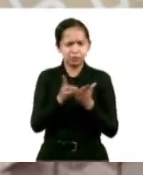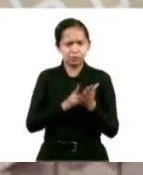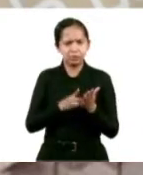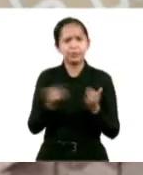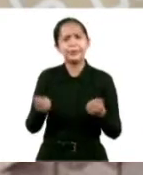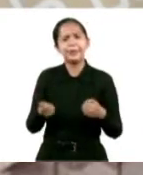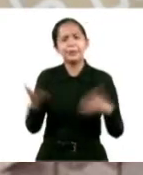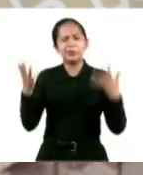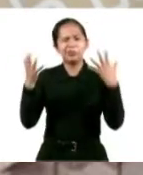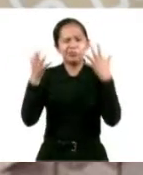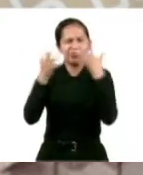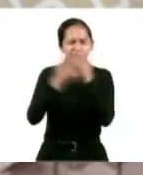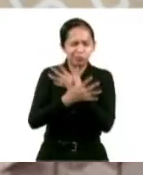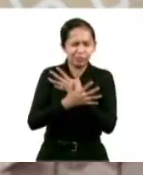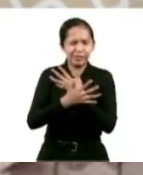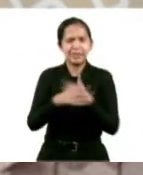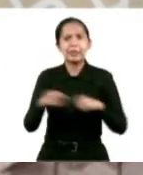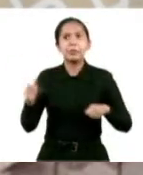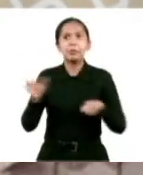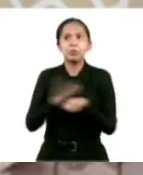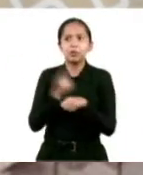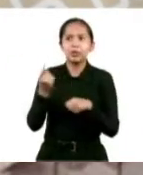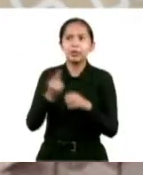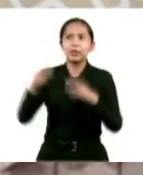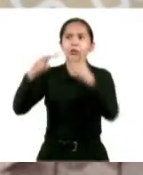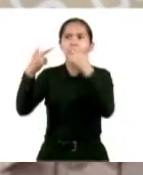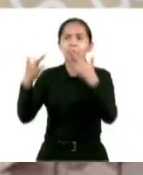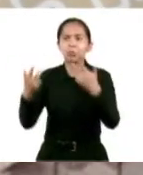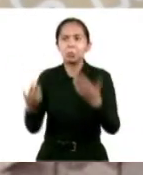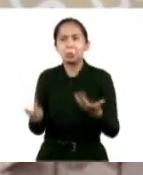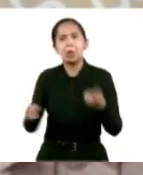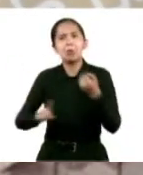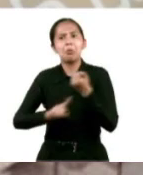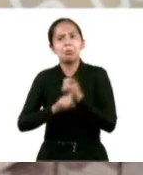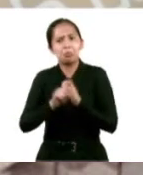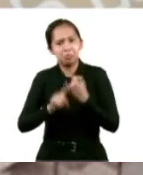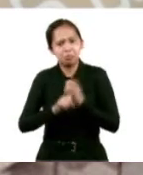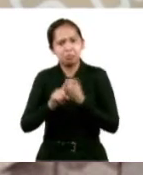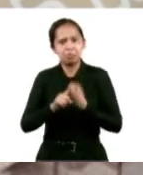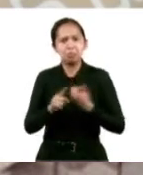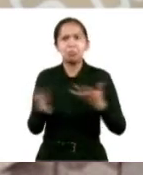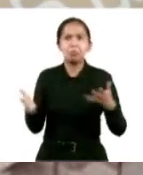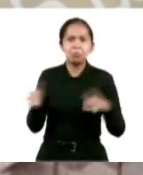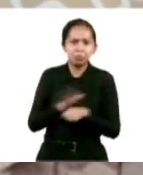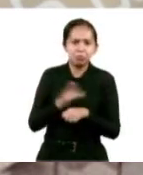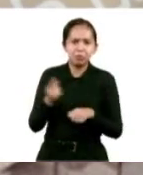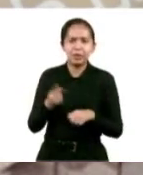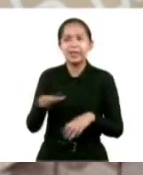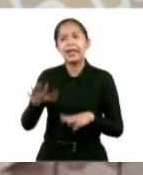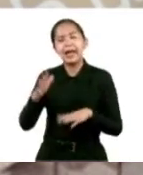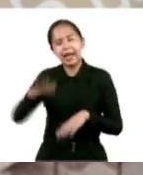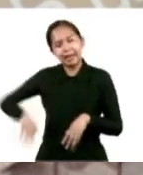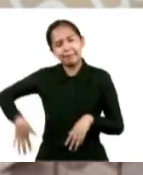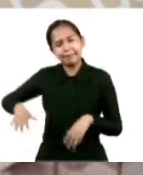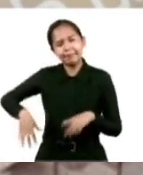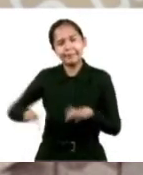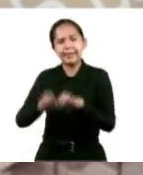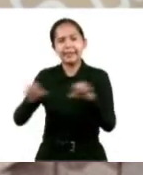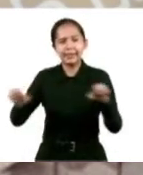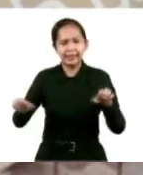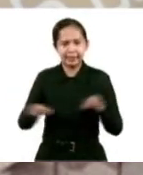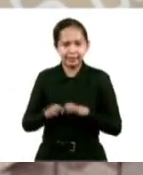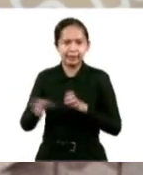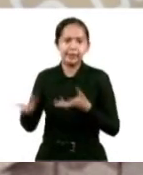las causas directas del colapso, problemas de construcción y diseño ya establecidas por la empresa en el dictamen final fase